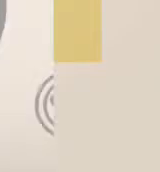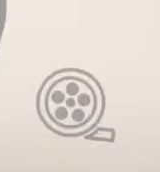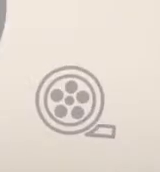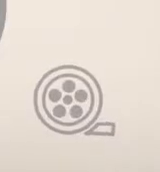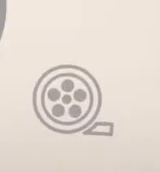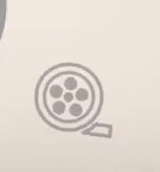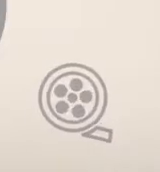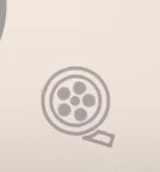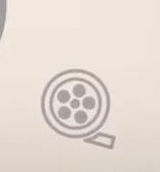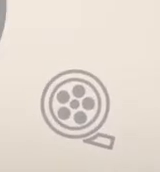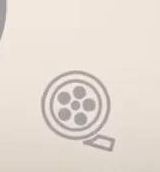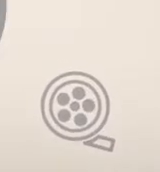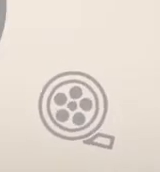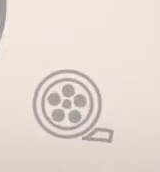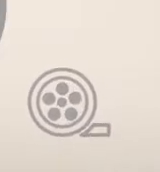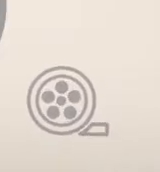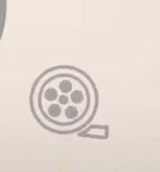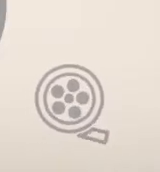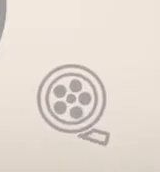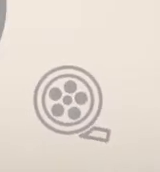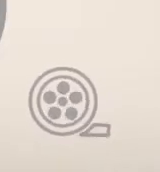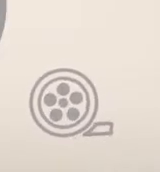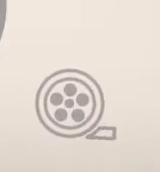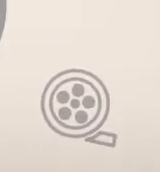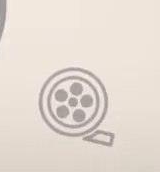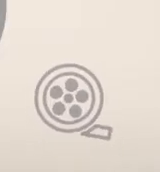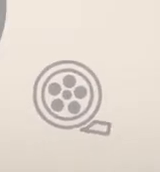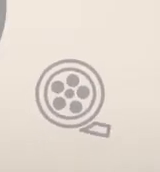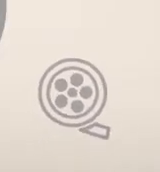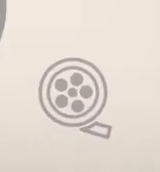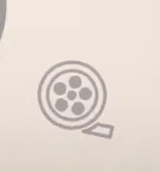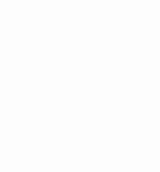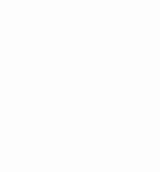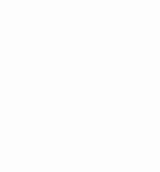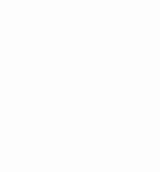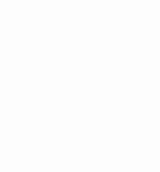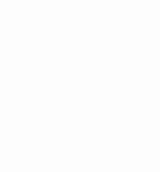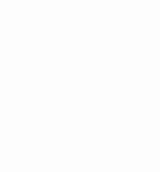¡Acción! Te esperamos todos los jueves a las 6 de la tarde.